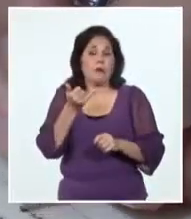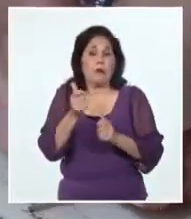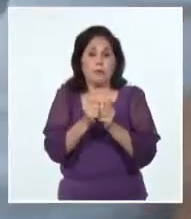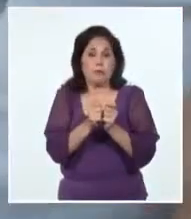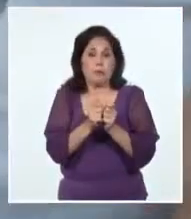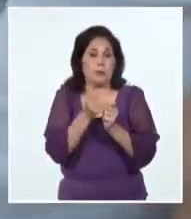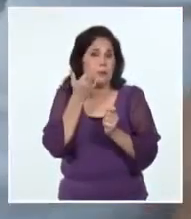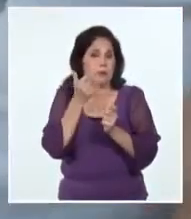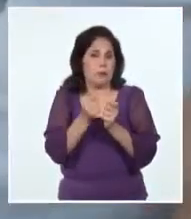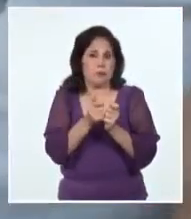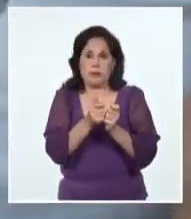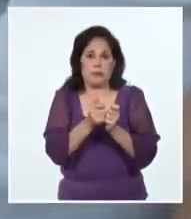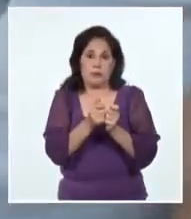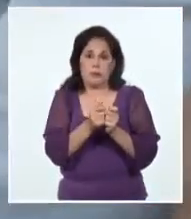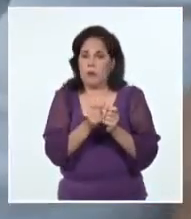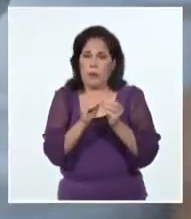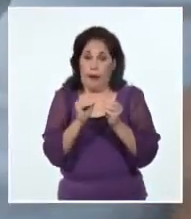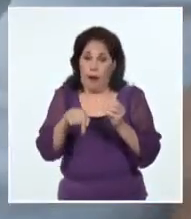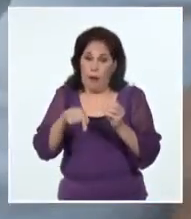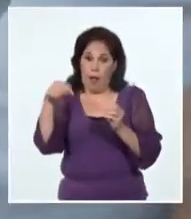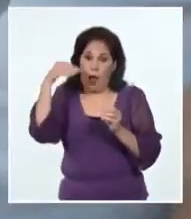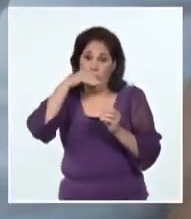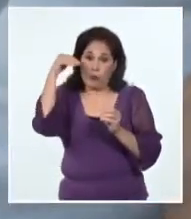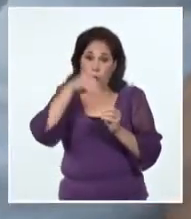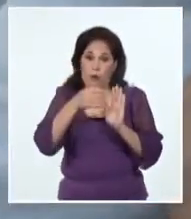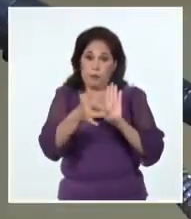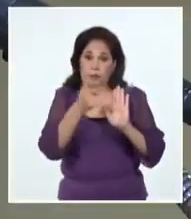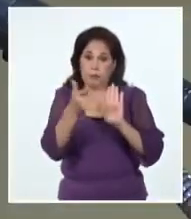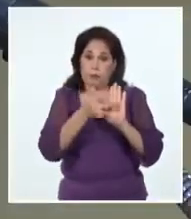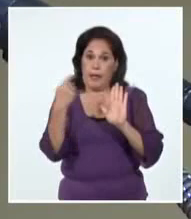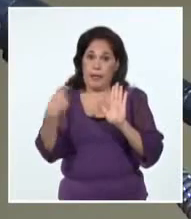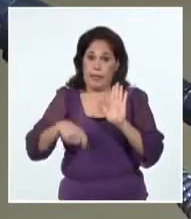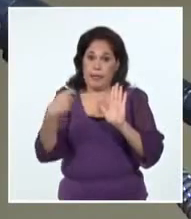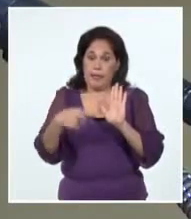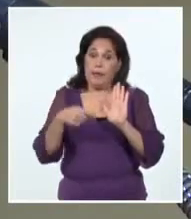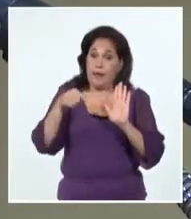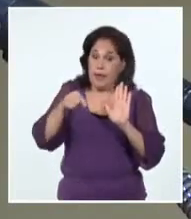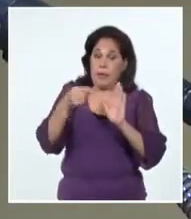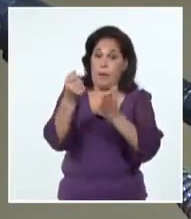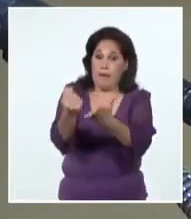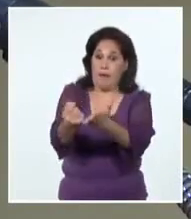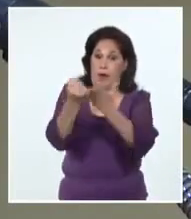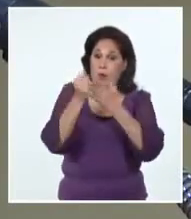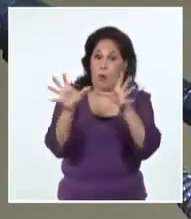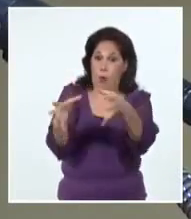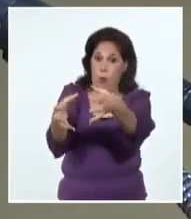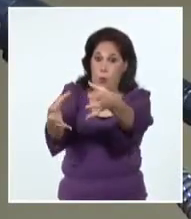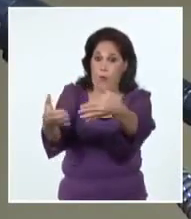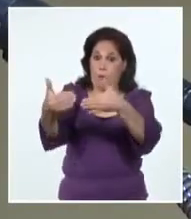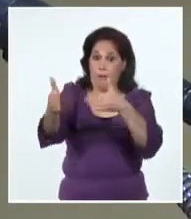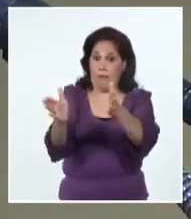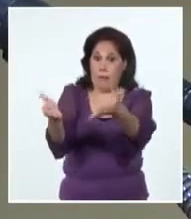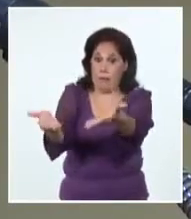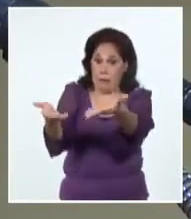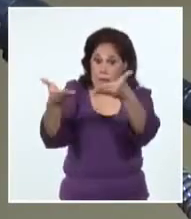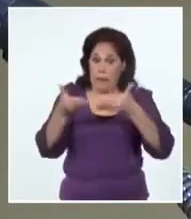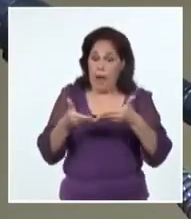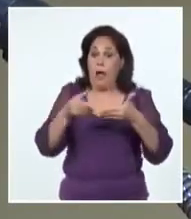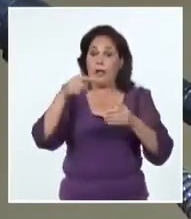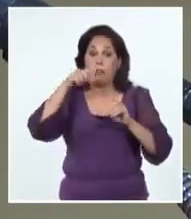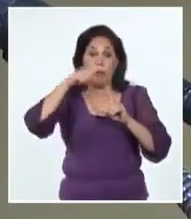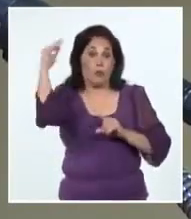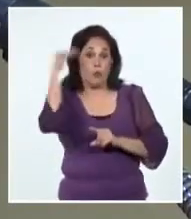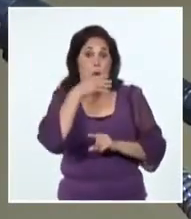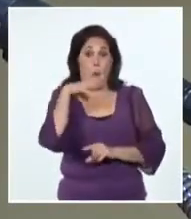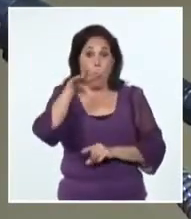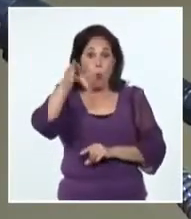unas condiciones que no son nada positivas, bueno, este ha venido a ser un aparato, un medio que nos está ayudando a